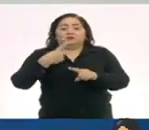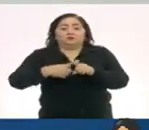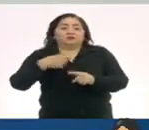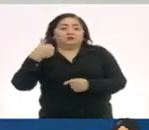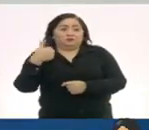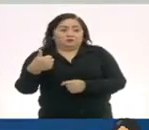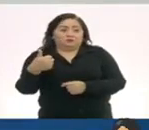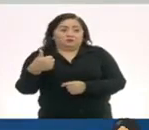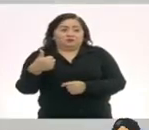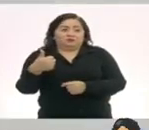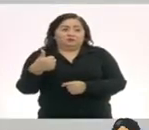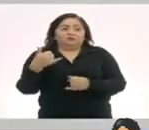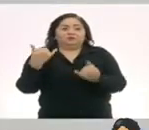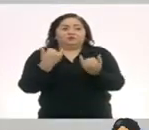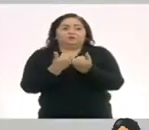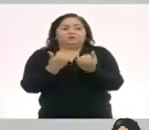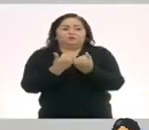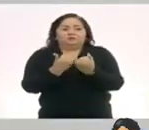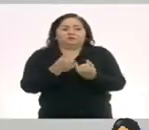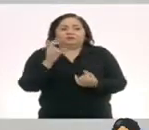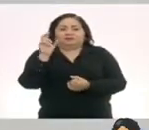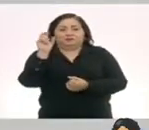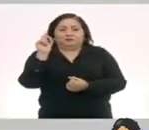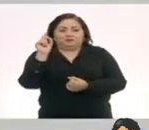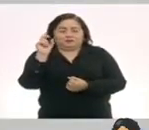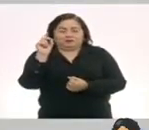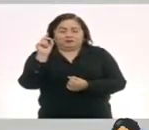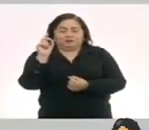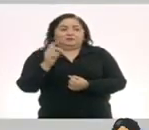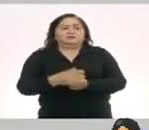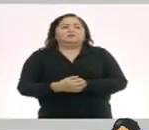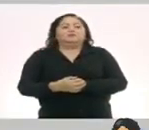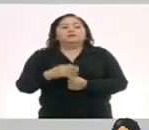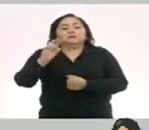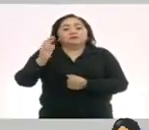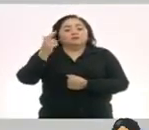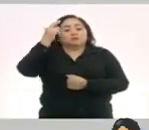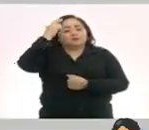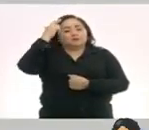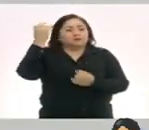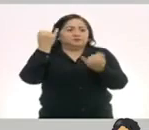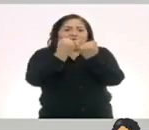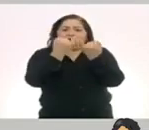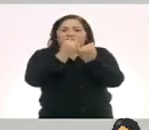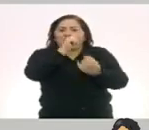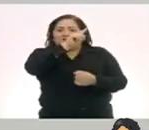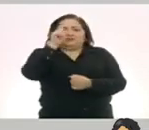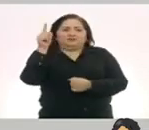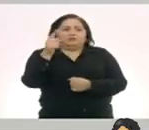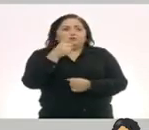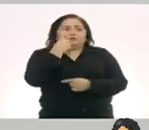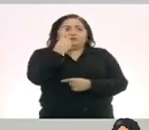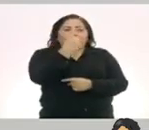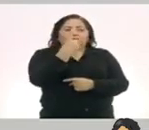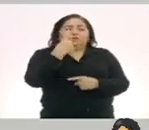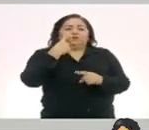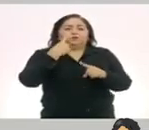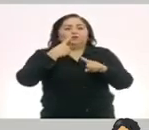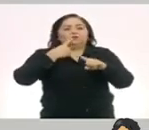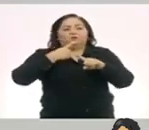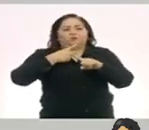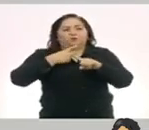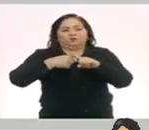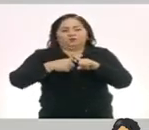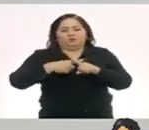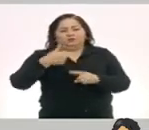6, para que me dé 30. Y recuerden que para que sea equivalente, si yo multiplico el